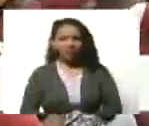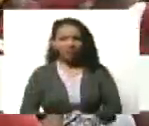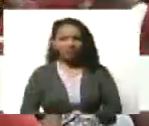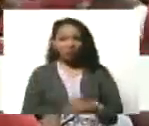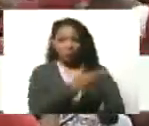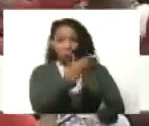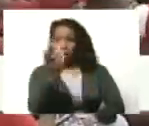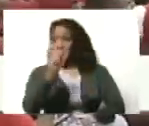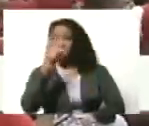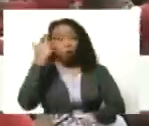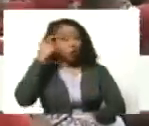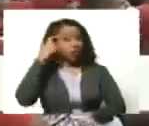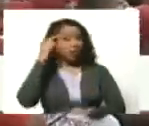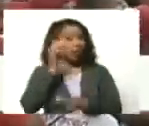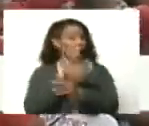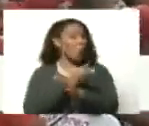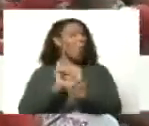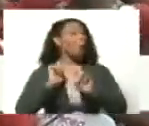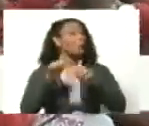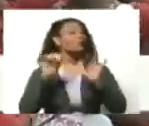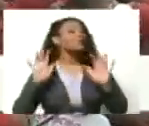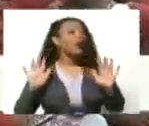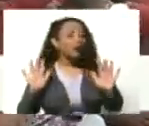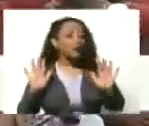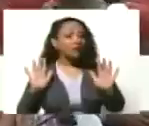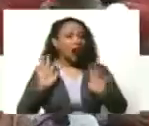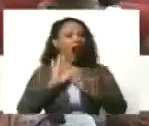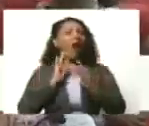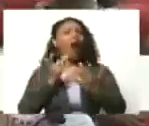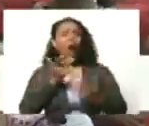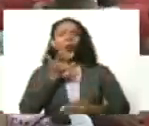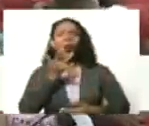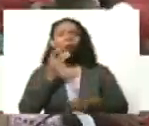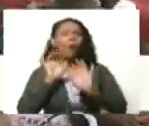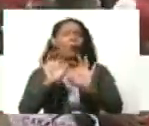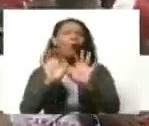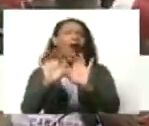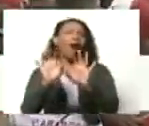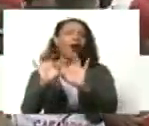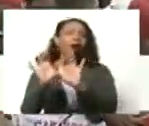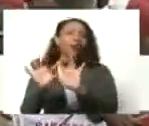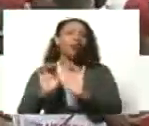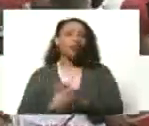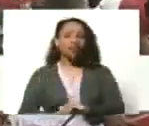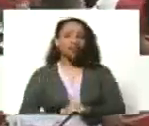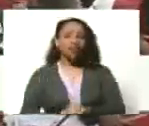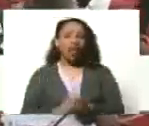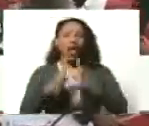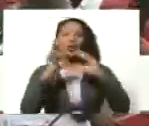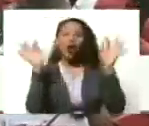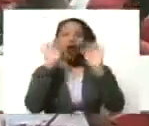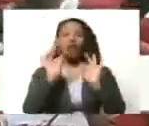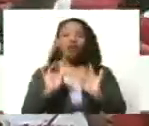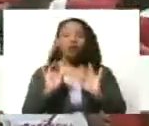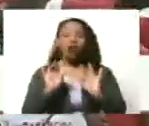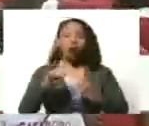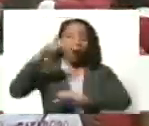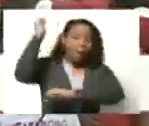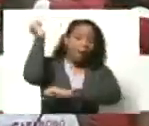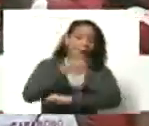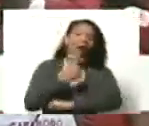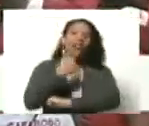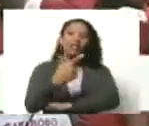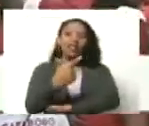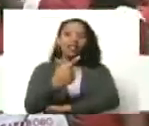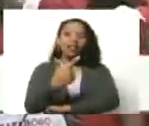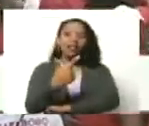Ustedes no saben de juego para comenzar. Era jugando, era jugando. De todas maneras, el veredicto de los jueces dice que